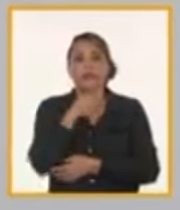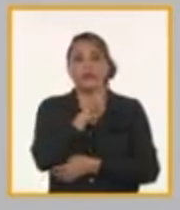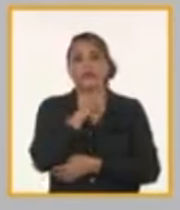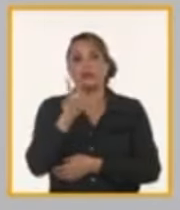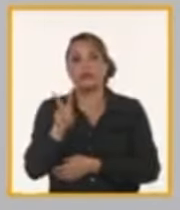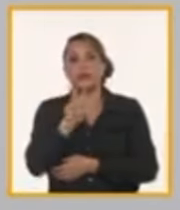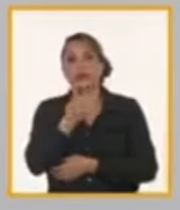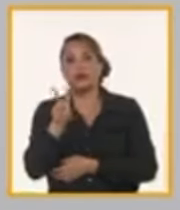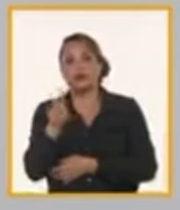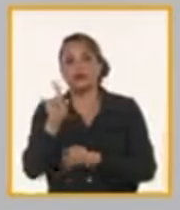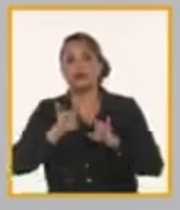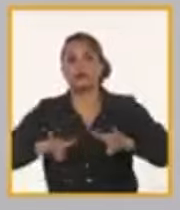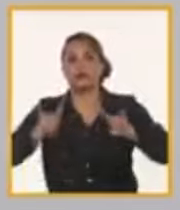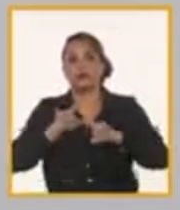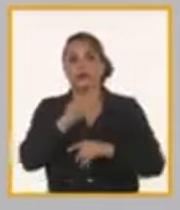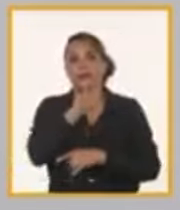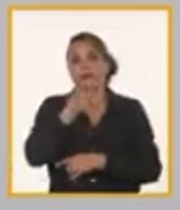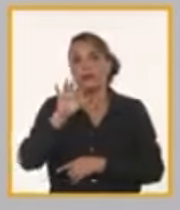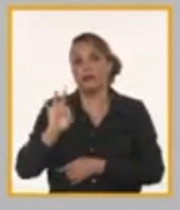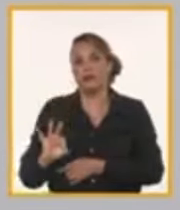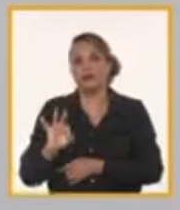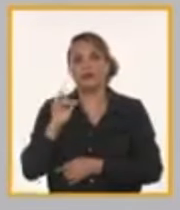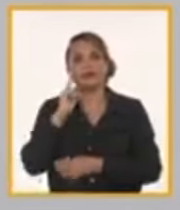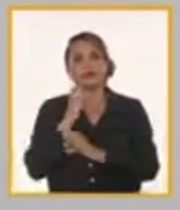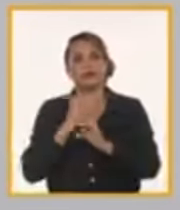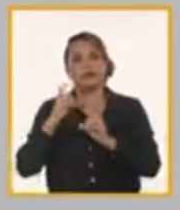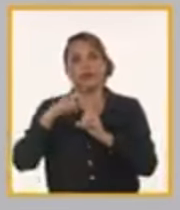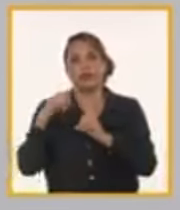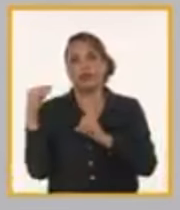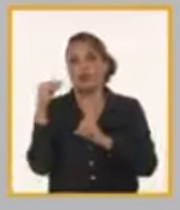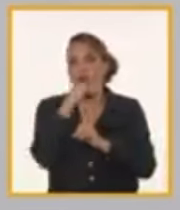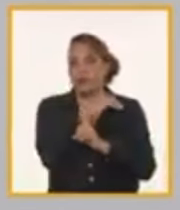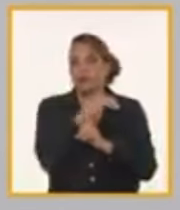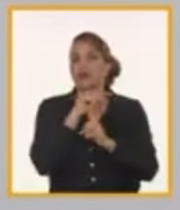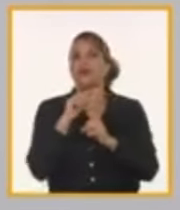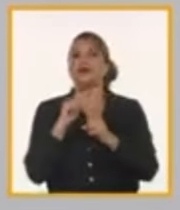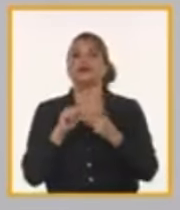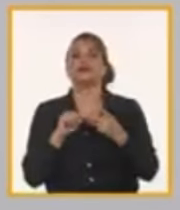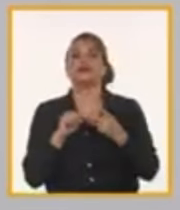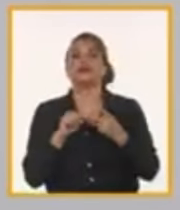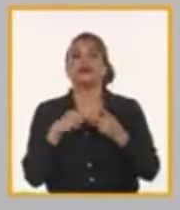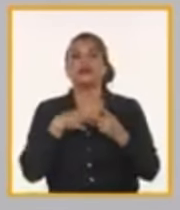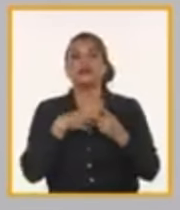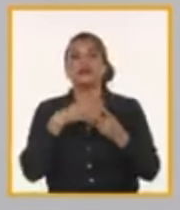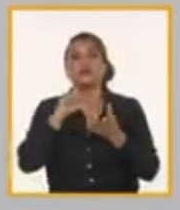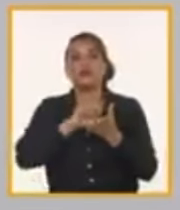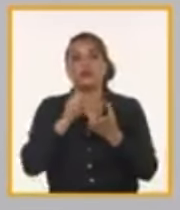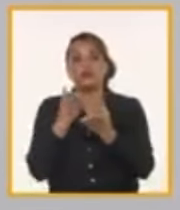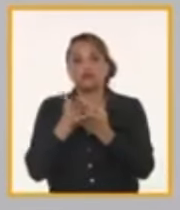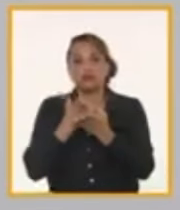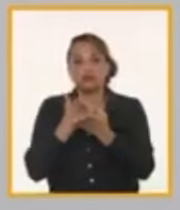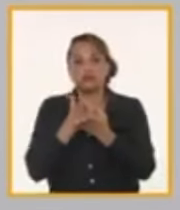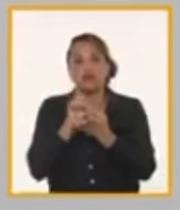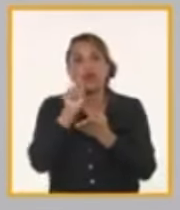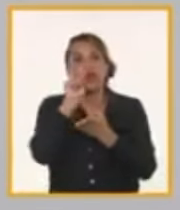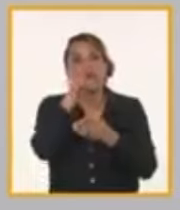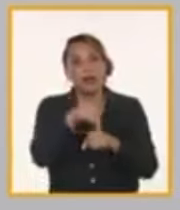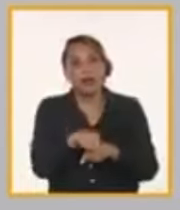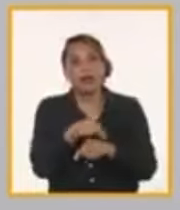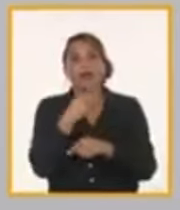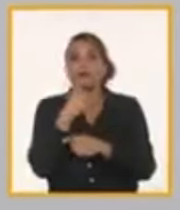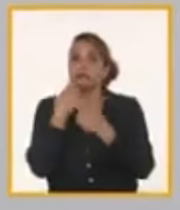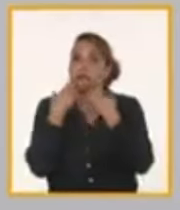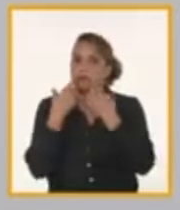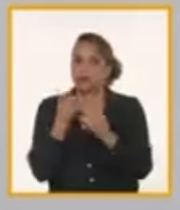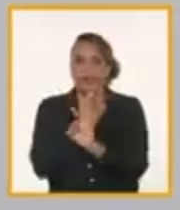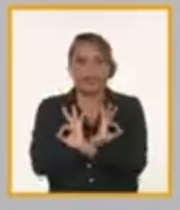universidades 28 entidades de ciencia y tecnología tenemos también centros de estudios que tienen además un prestigio